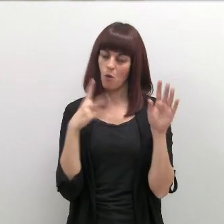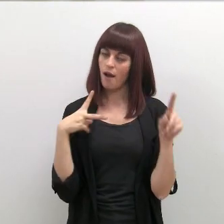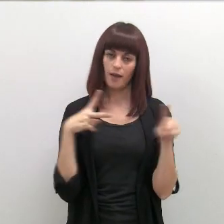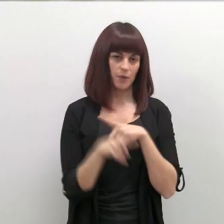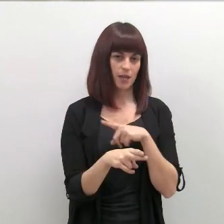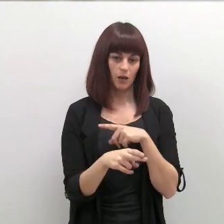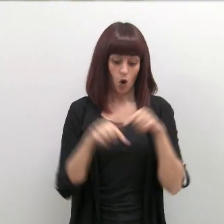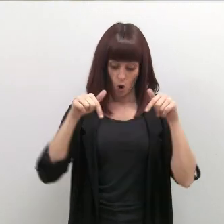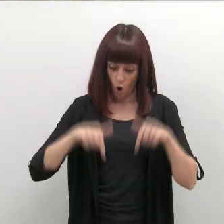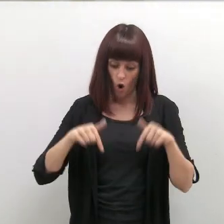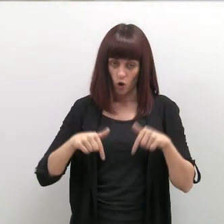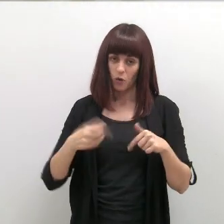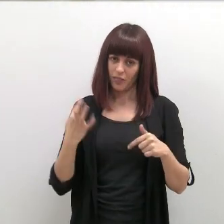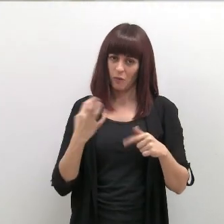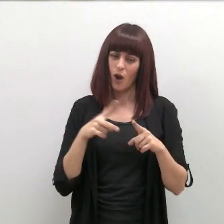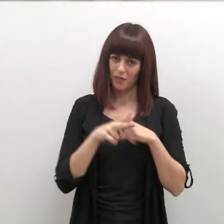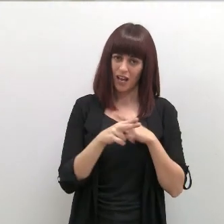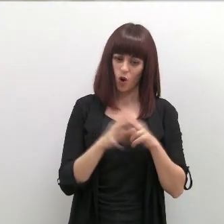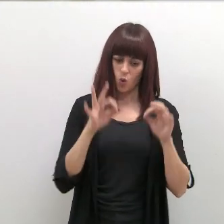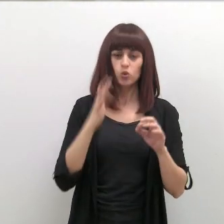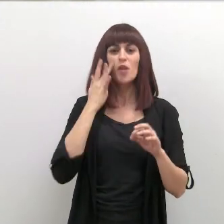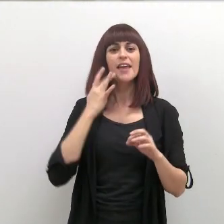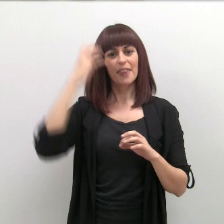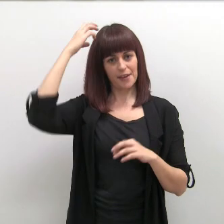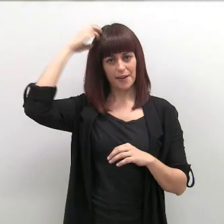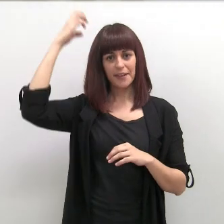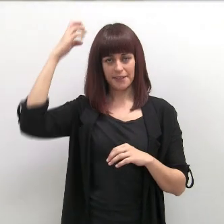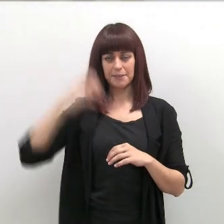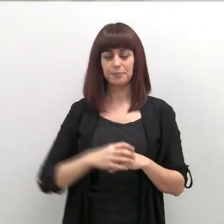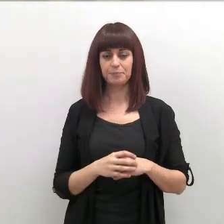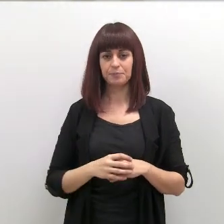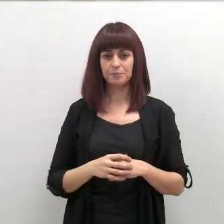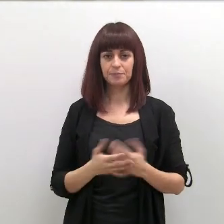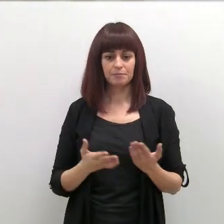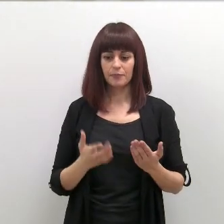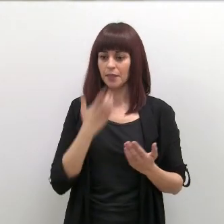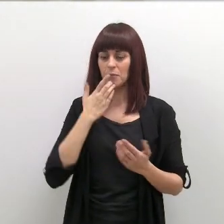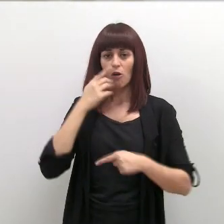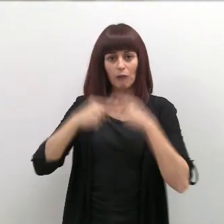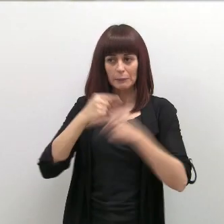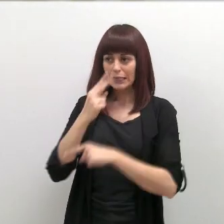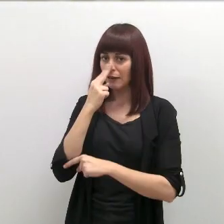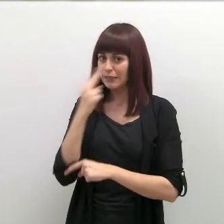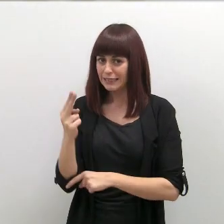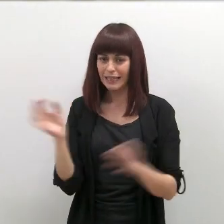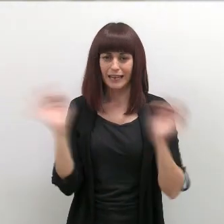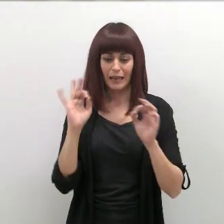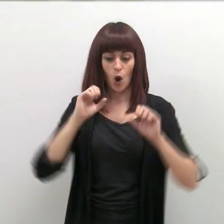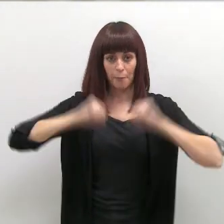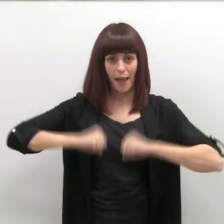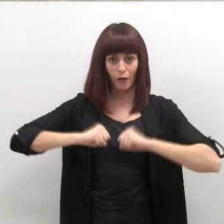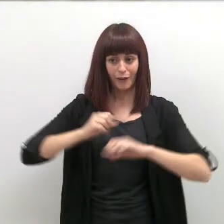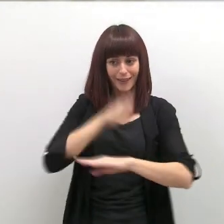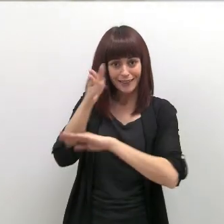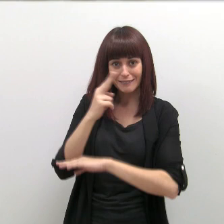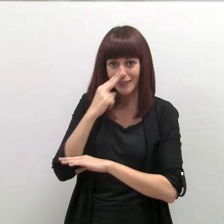y desde hoy, bueno, habría que haberlo evitado desde el Día de Reyes, como dijimos ya en su momento, que nadie visitara a sus mayores el Día de Reyes, eso